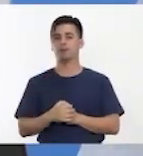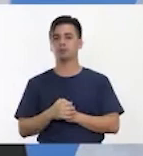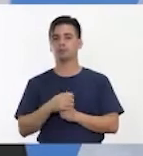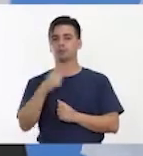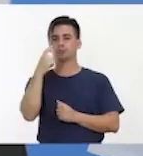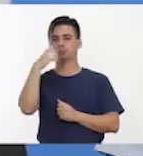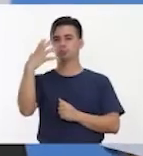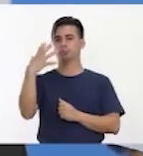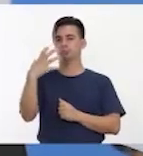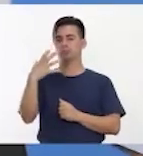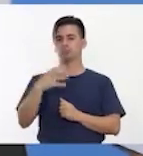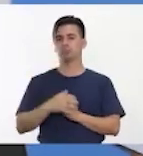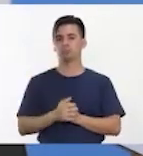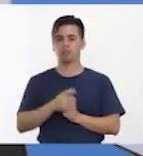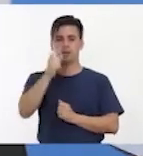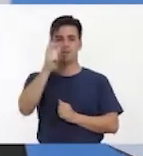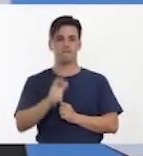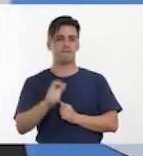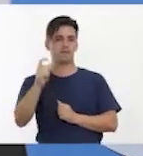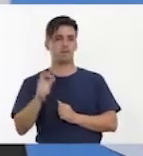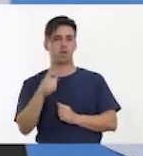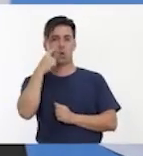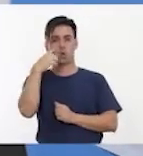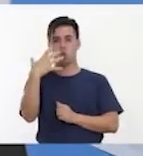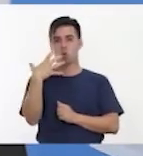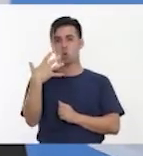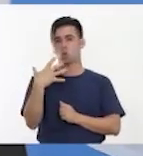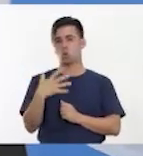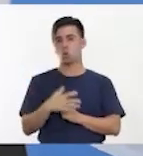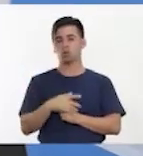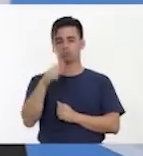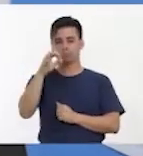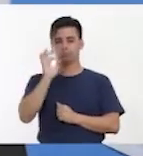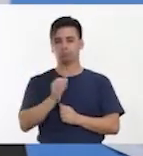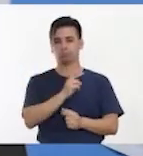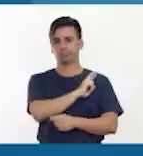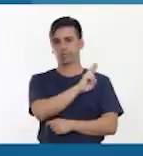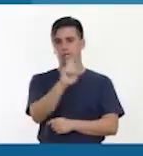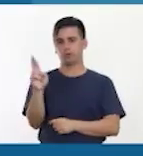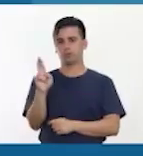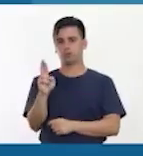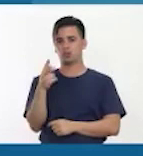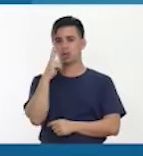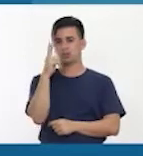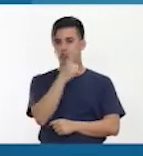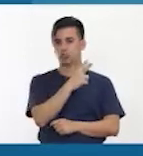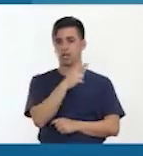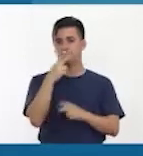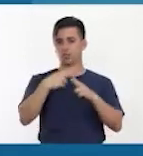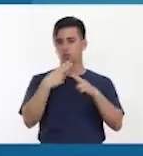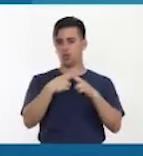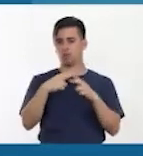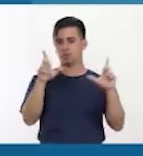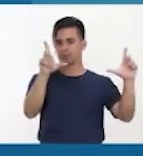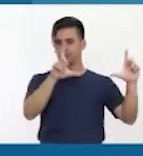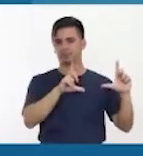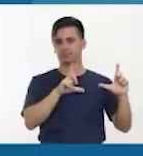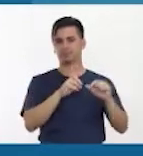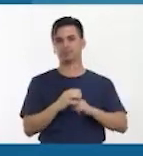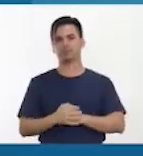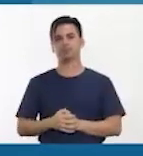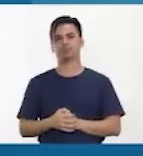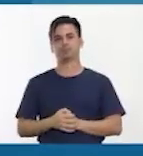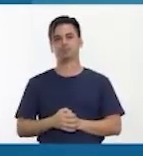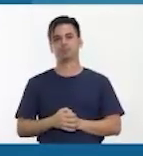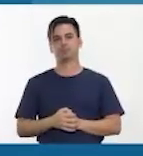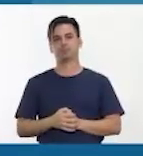deberán destacar el papel de las figuras más representativas de ese movimiento revolucionario, como las que aparecen en